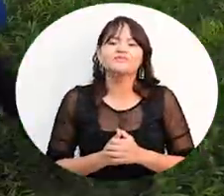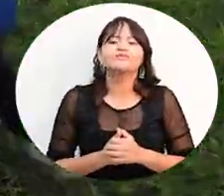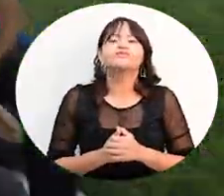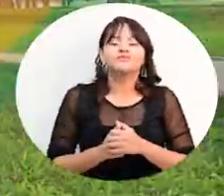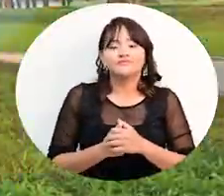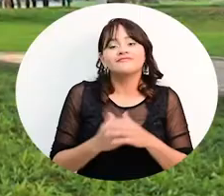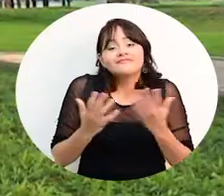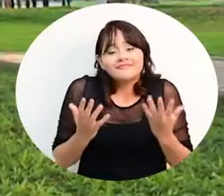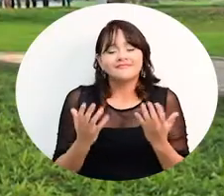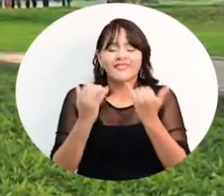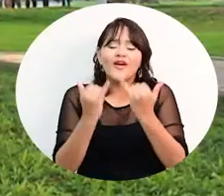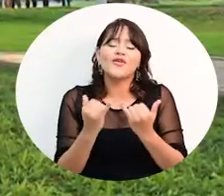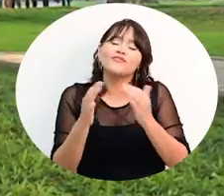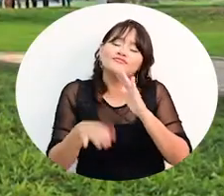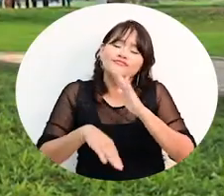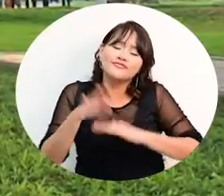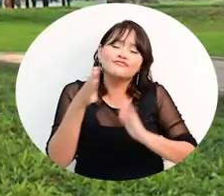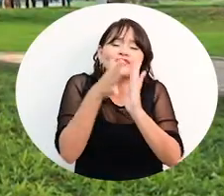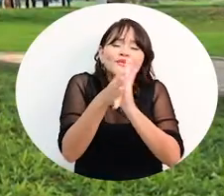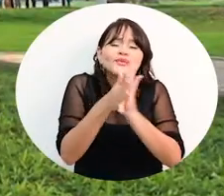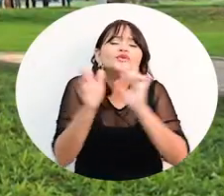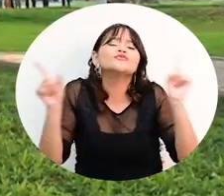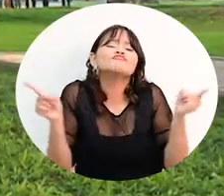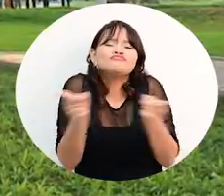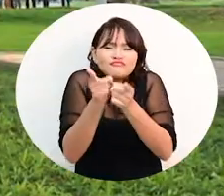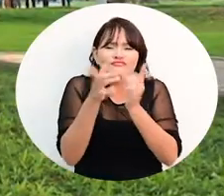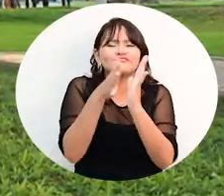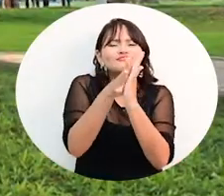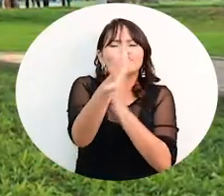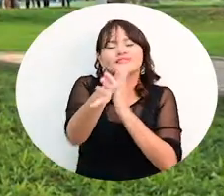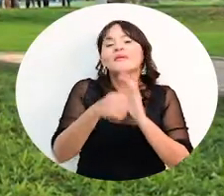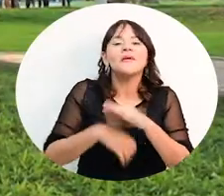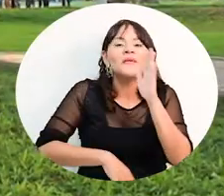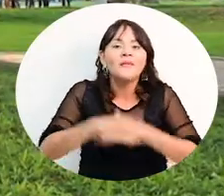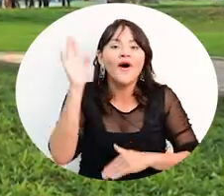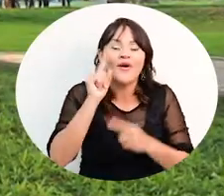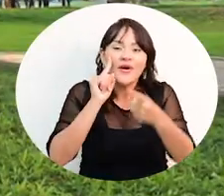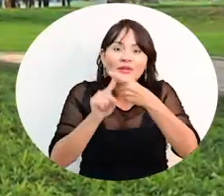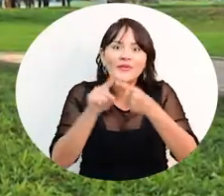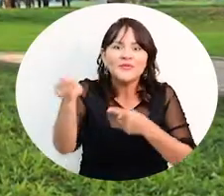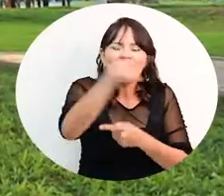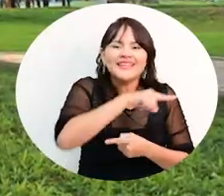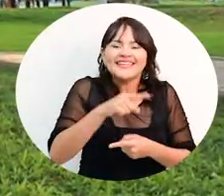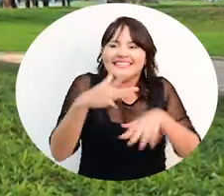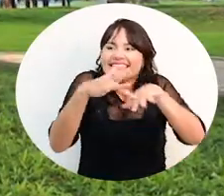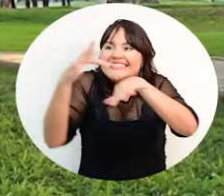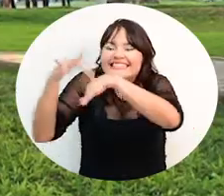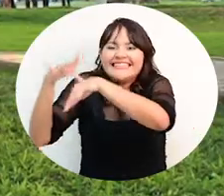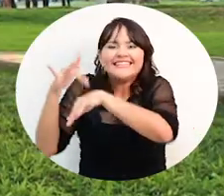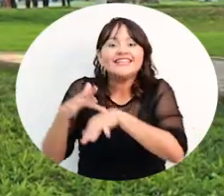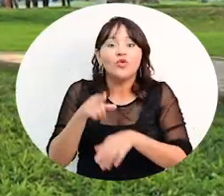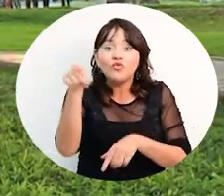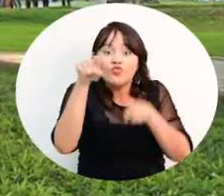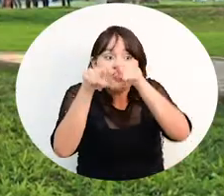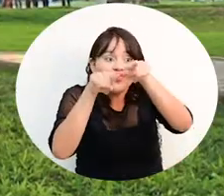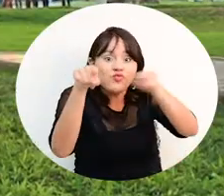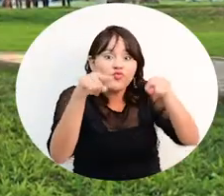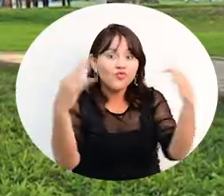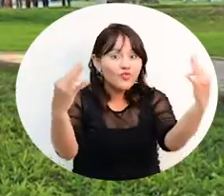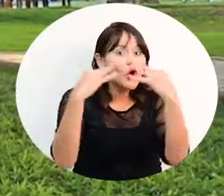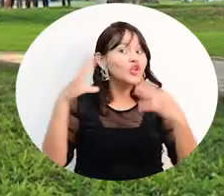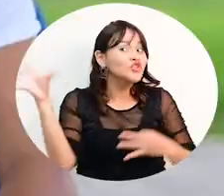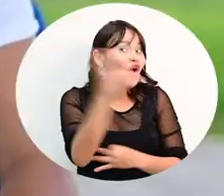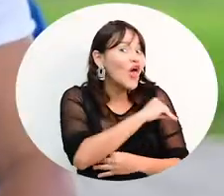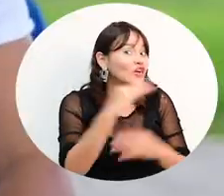¡Sí! Lastimosamente son unas cápsulas muy, muy corticas, pero que nos sirven como de motivación y de aliciente para que